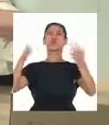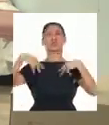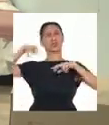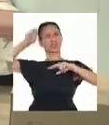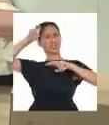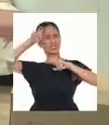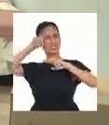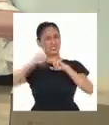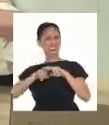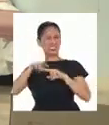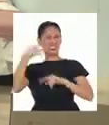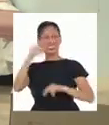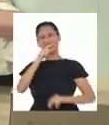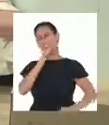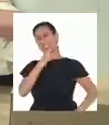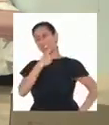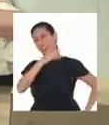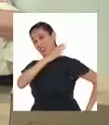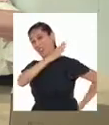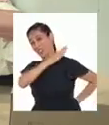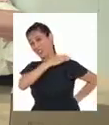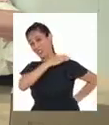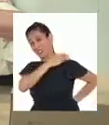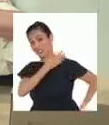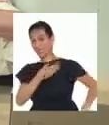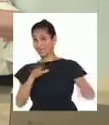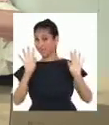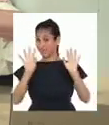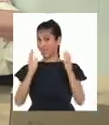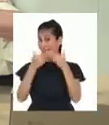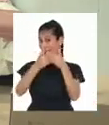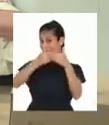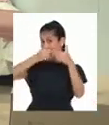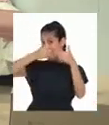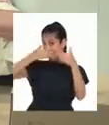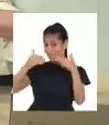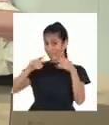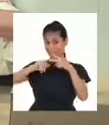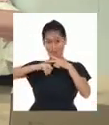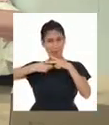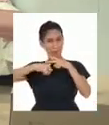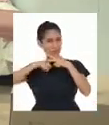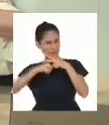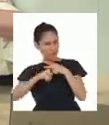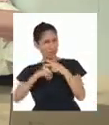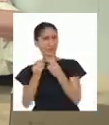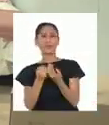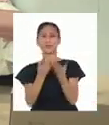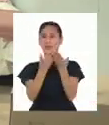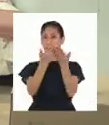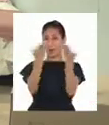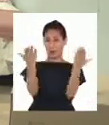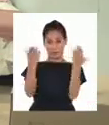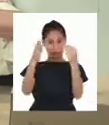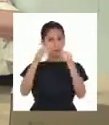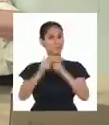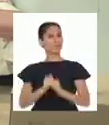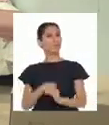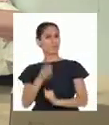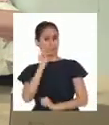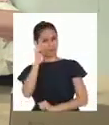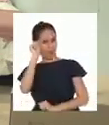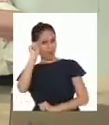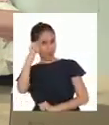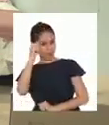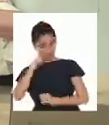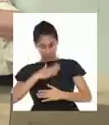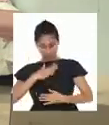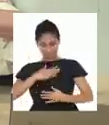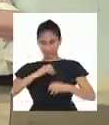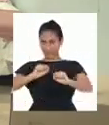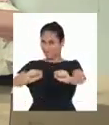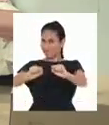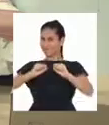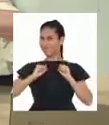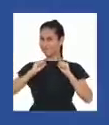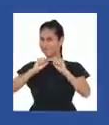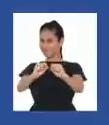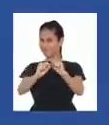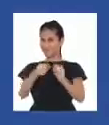consecuencias. Antes de arrancar con el programa, vamos a recordarle a nuestro cuerpo lo importante que es moverse.